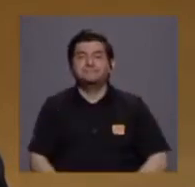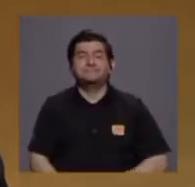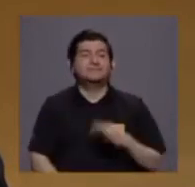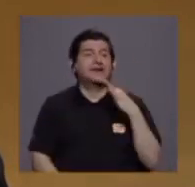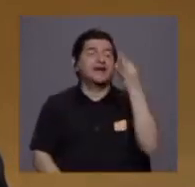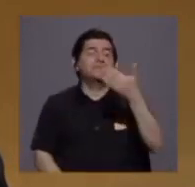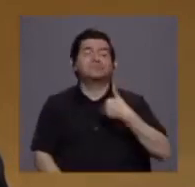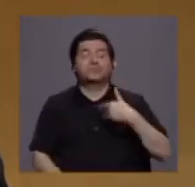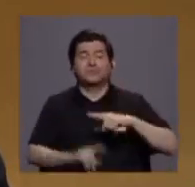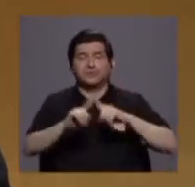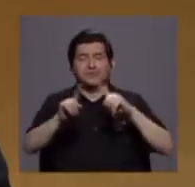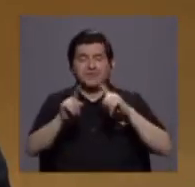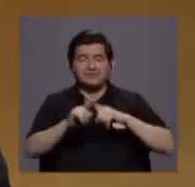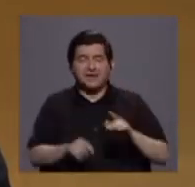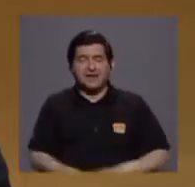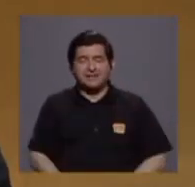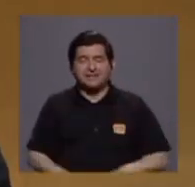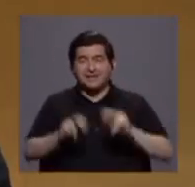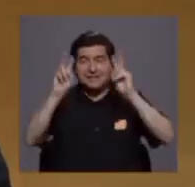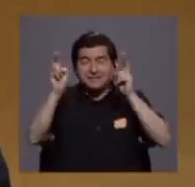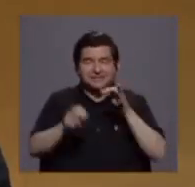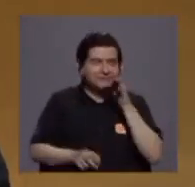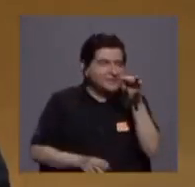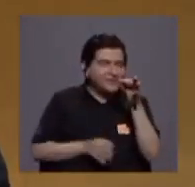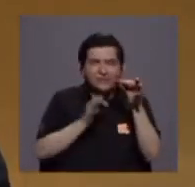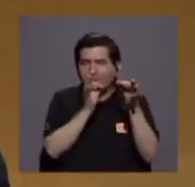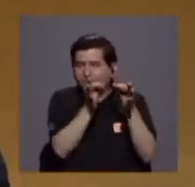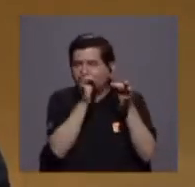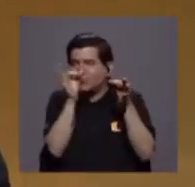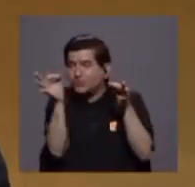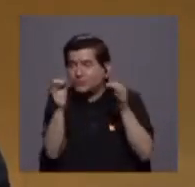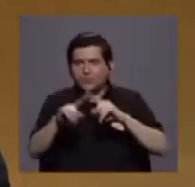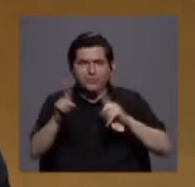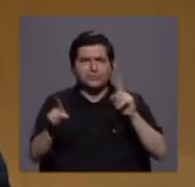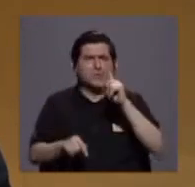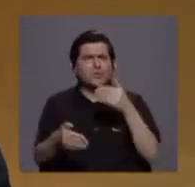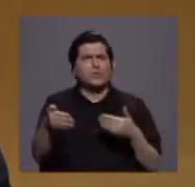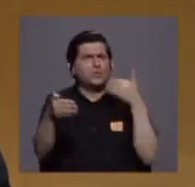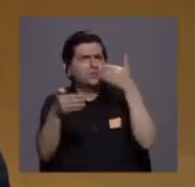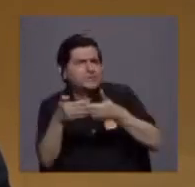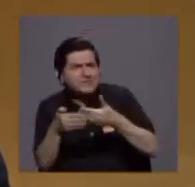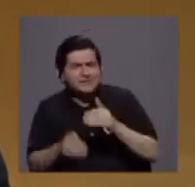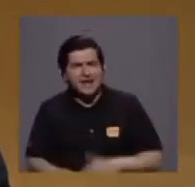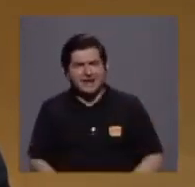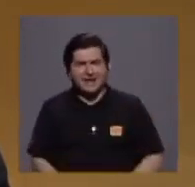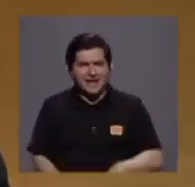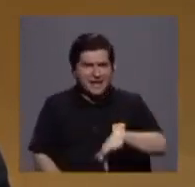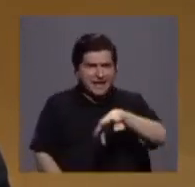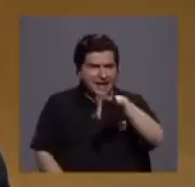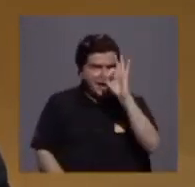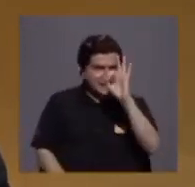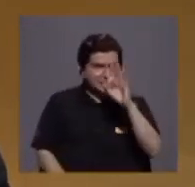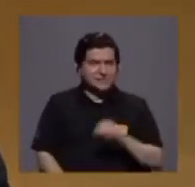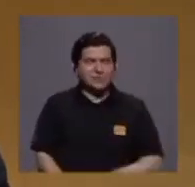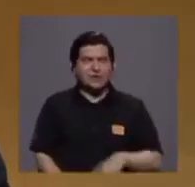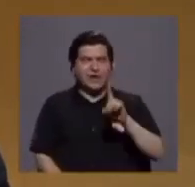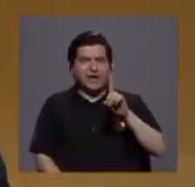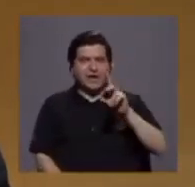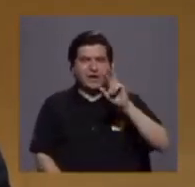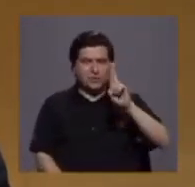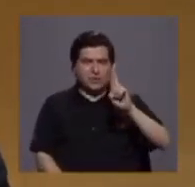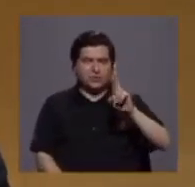futuro tiene muchos futuros, pero hay un futuro cercano que es la escogencia del doctor